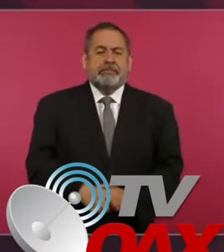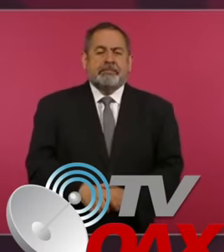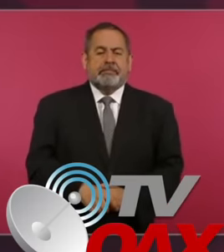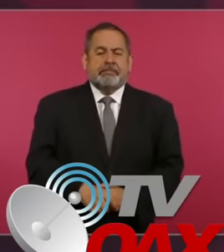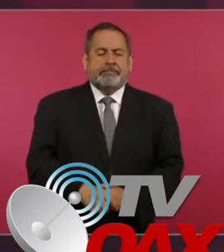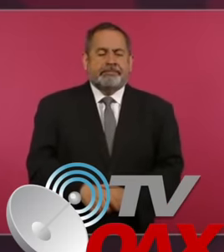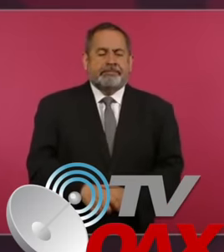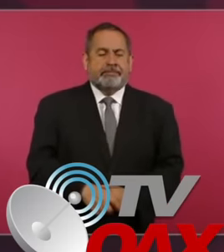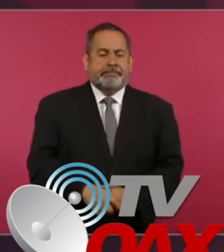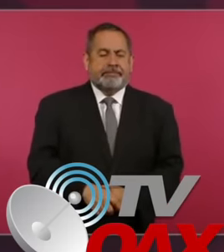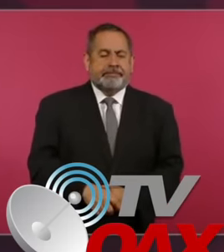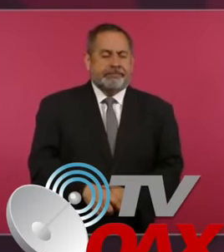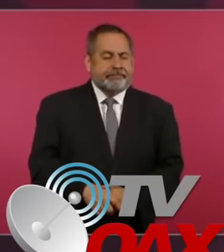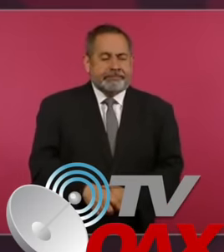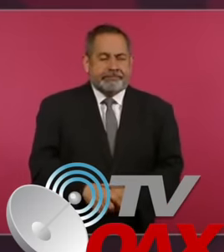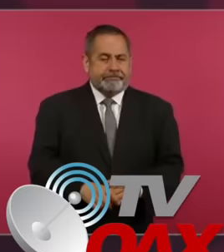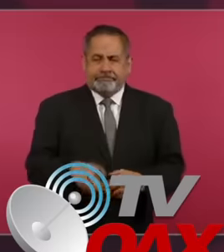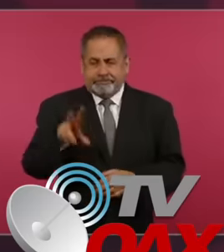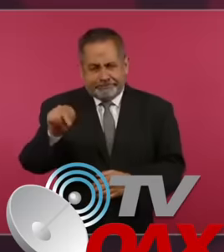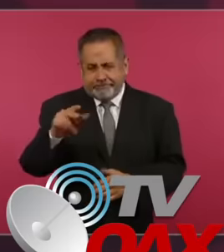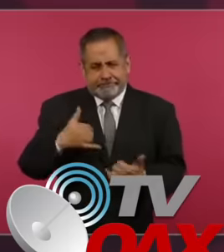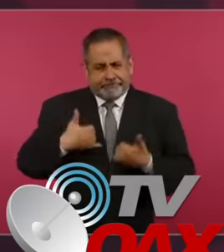Eso no, para los jóvenes.